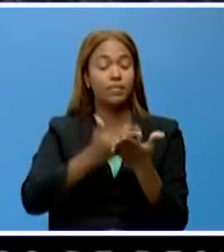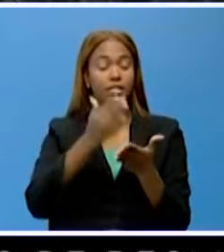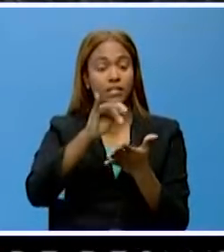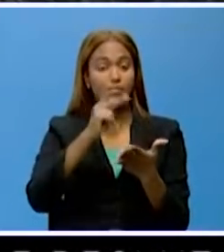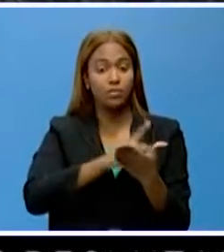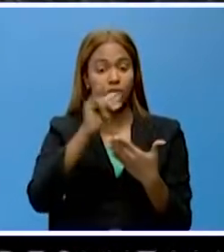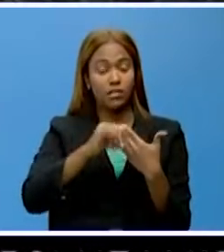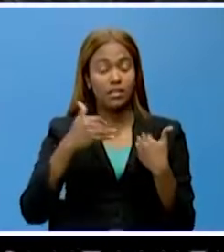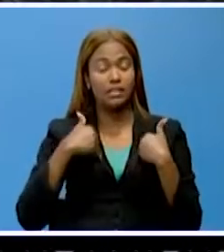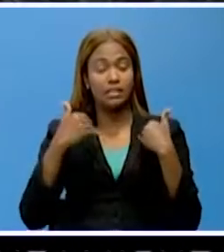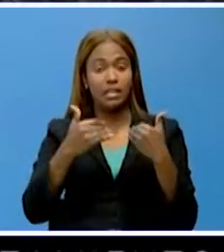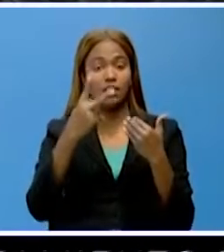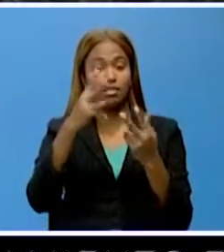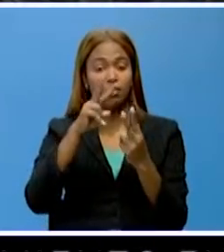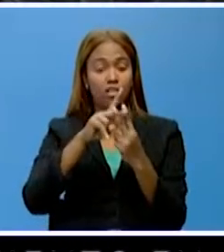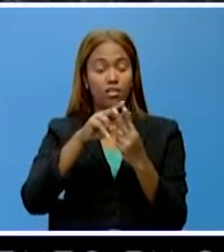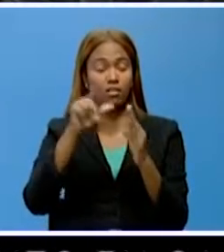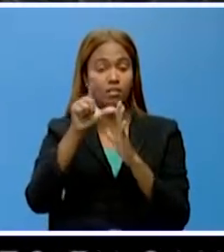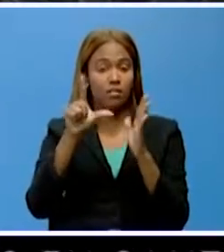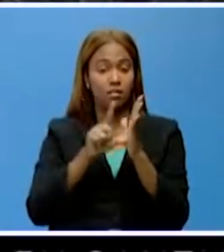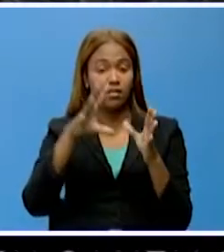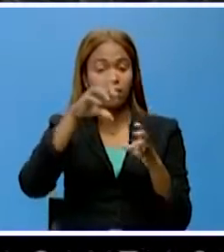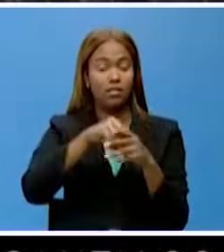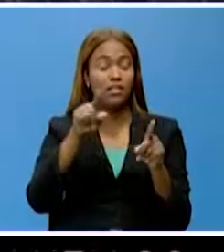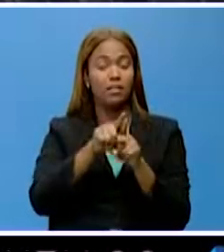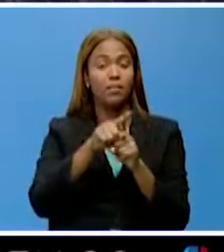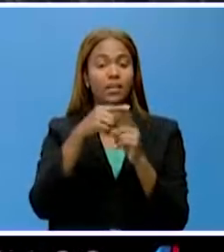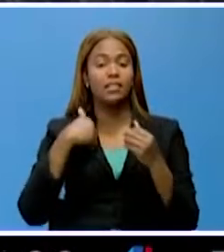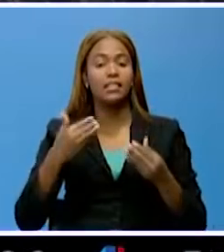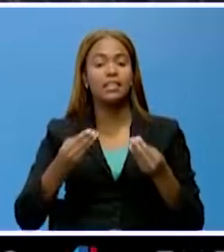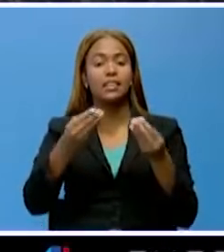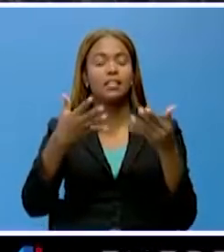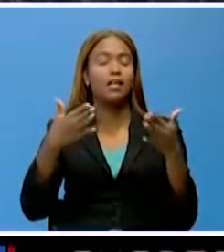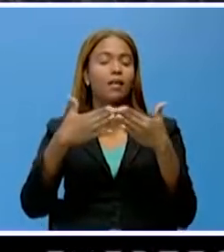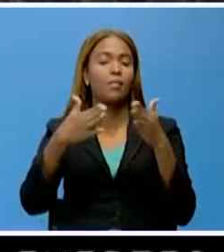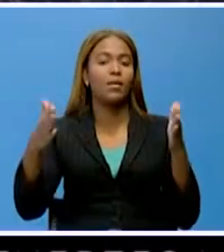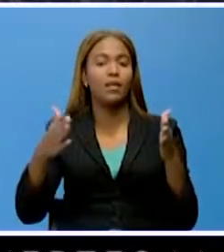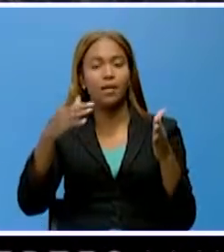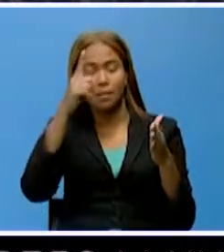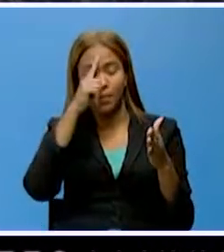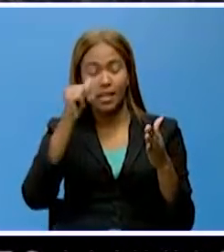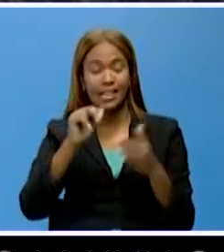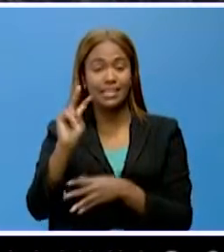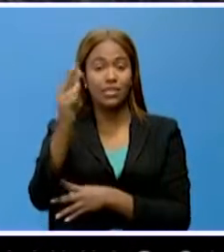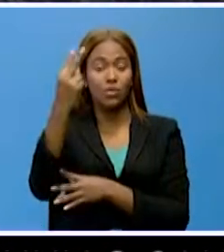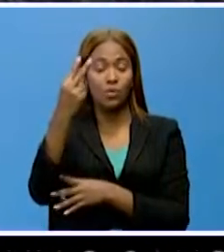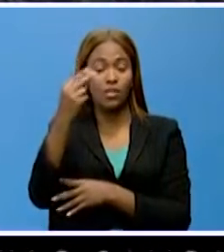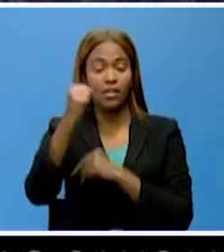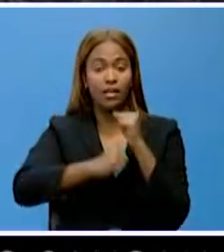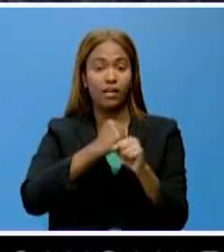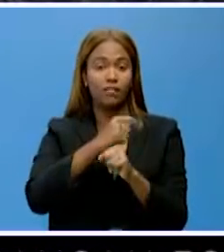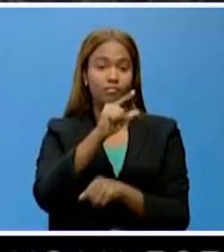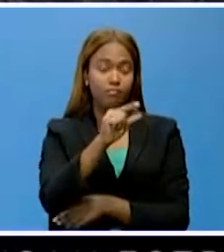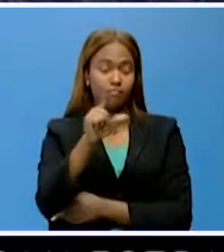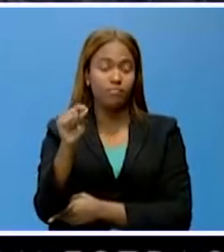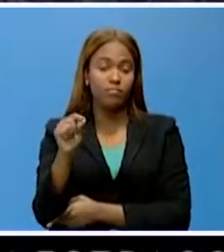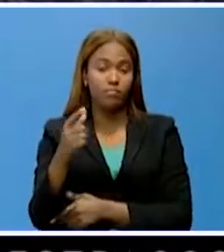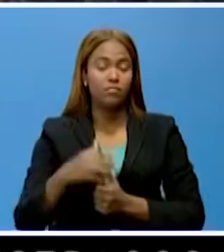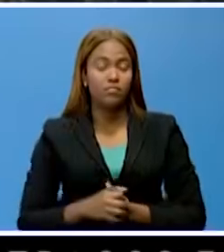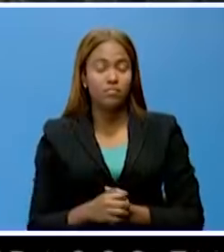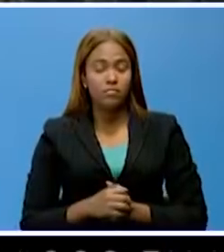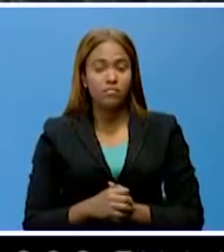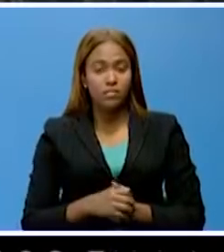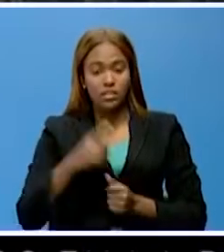proyecto le pasaron 2 legislaturas, incluida la que había quedado abierta, que era la segunda del año 2020.